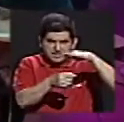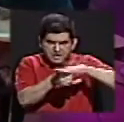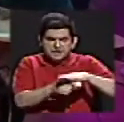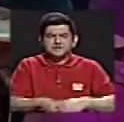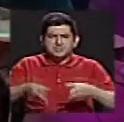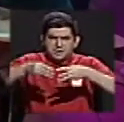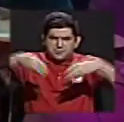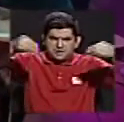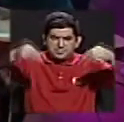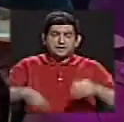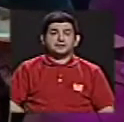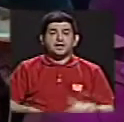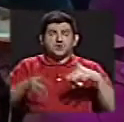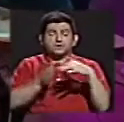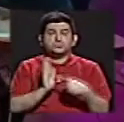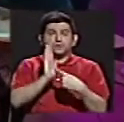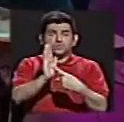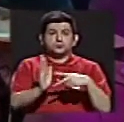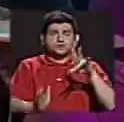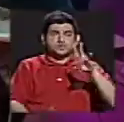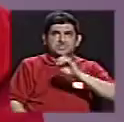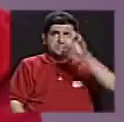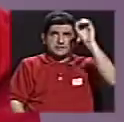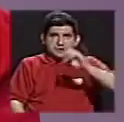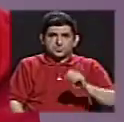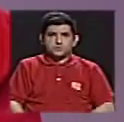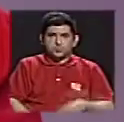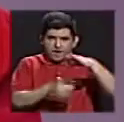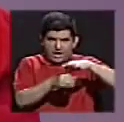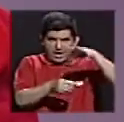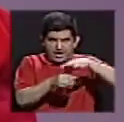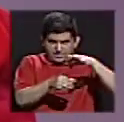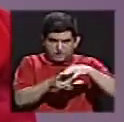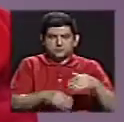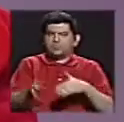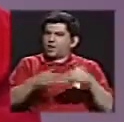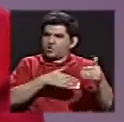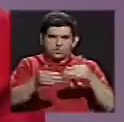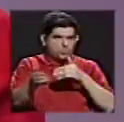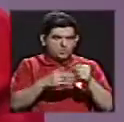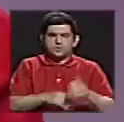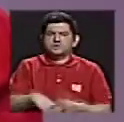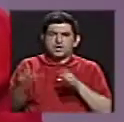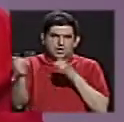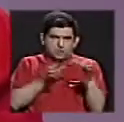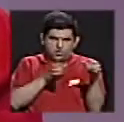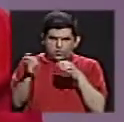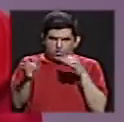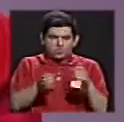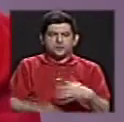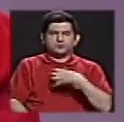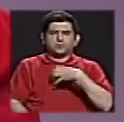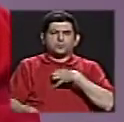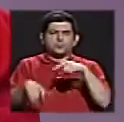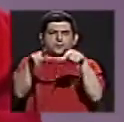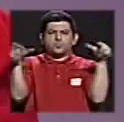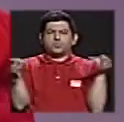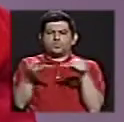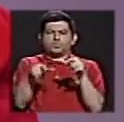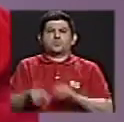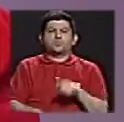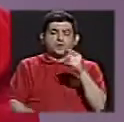estudio reflejó que casi más del 70% de la agricultura, aun cuando es para comercializar, digamos, en sus propias tierras,